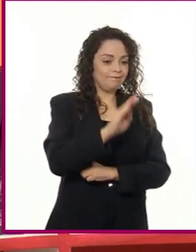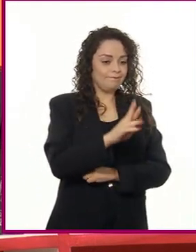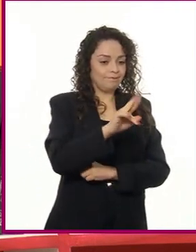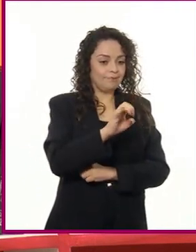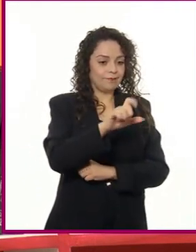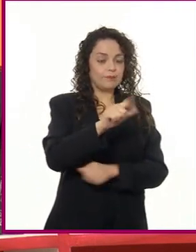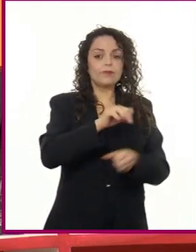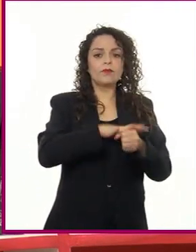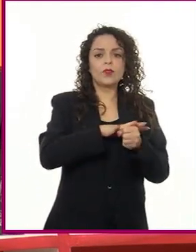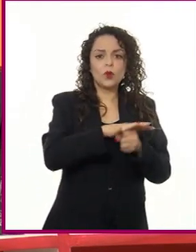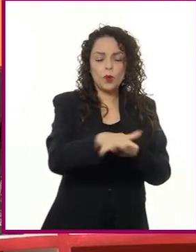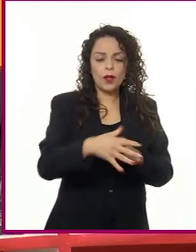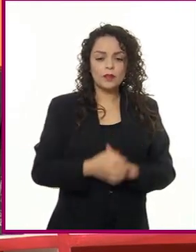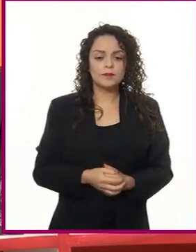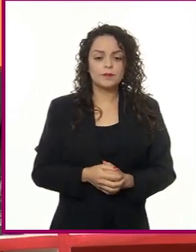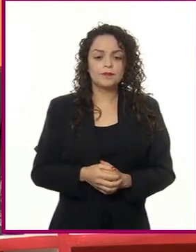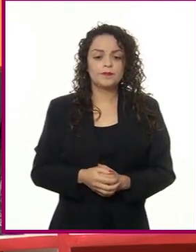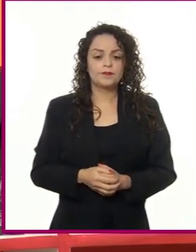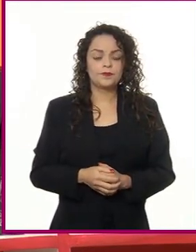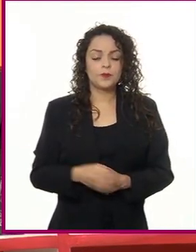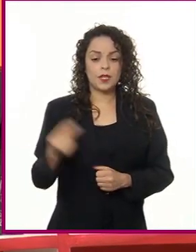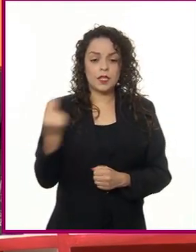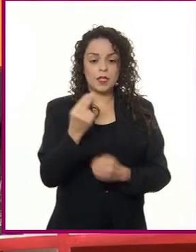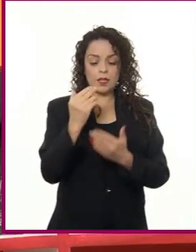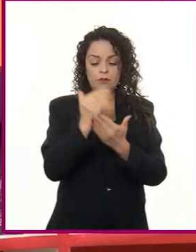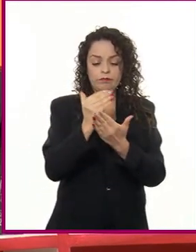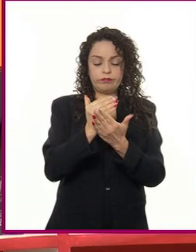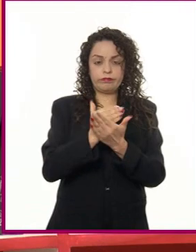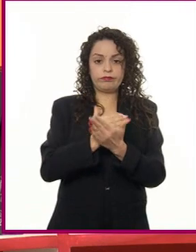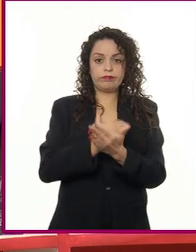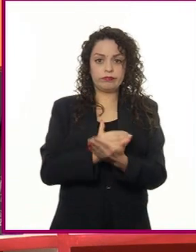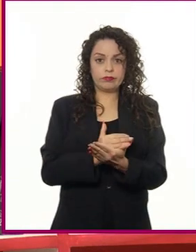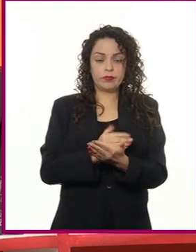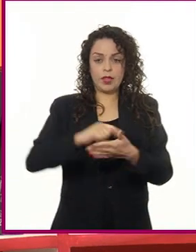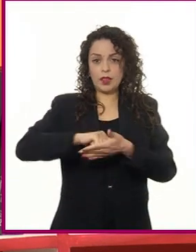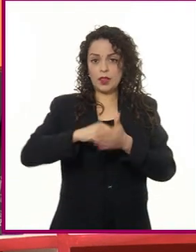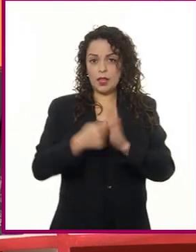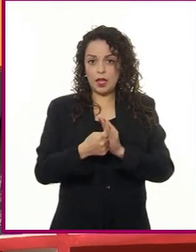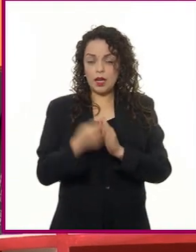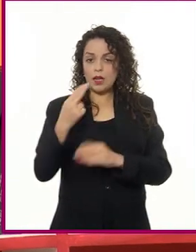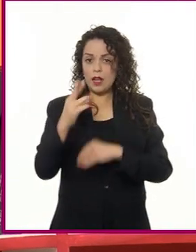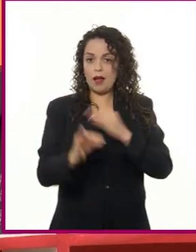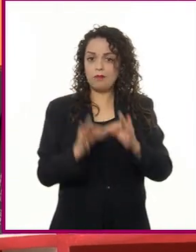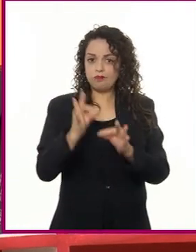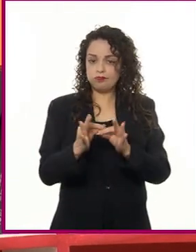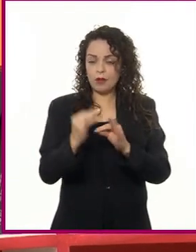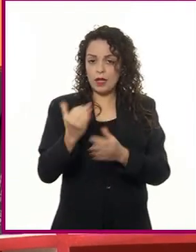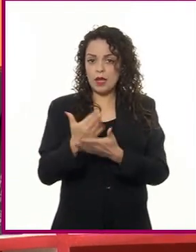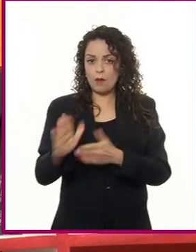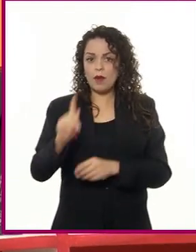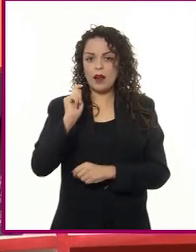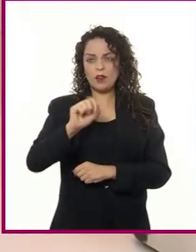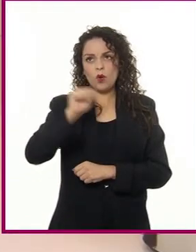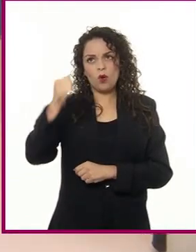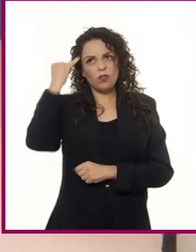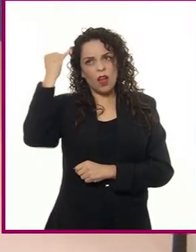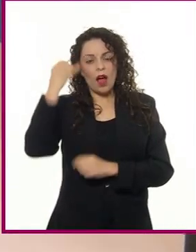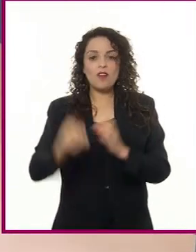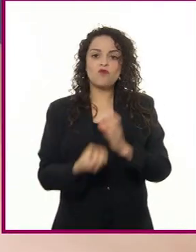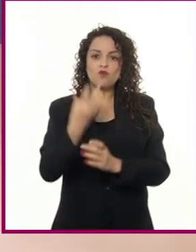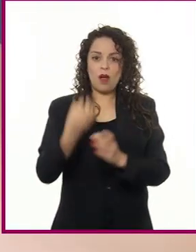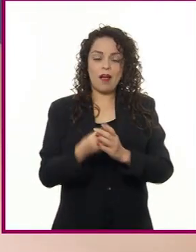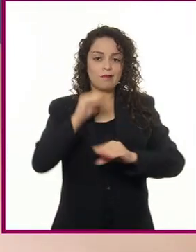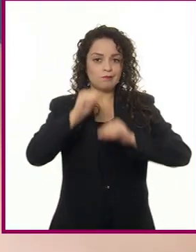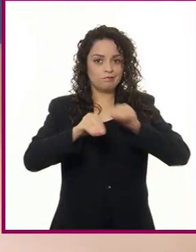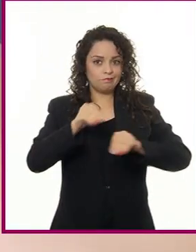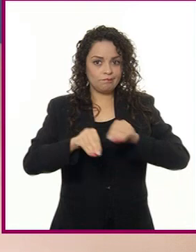ellos es el cumplimiento de las condiciones y requerimientos planteados en el problema técnico, además de los elementos de innovación.